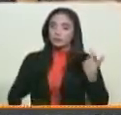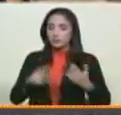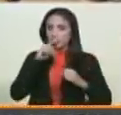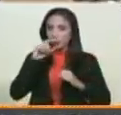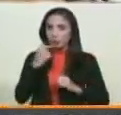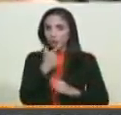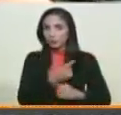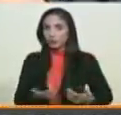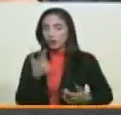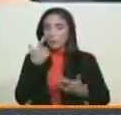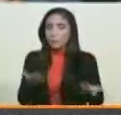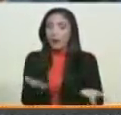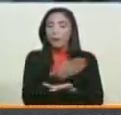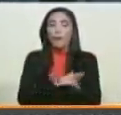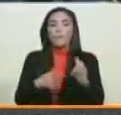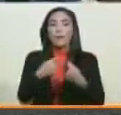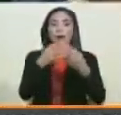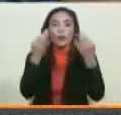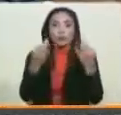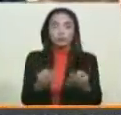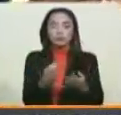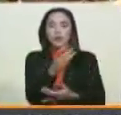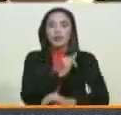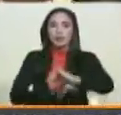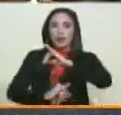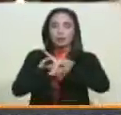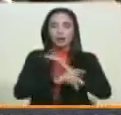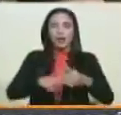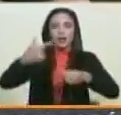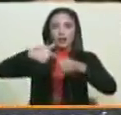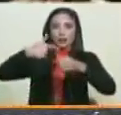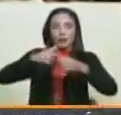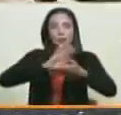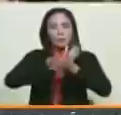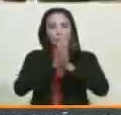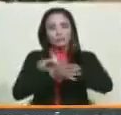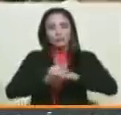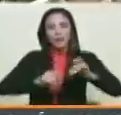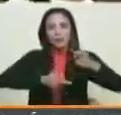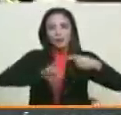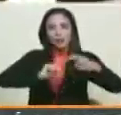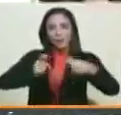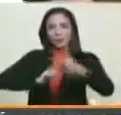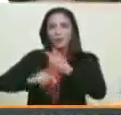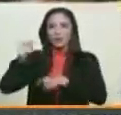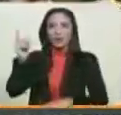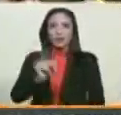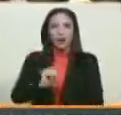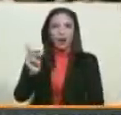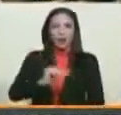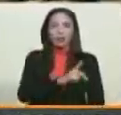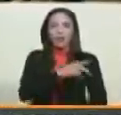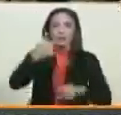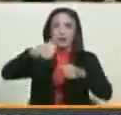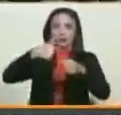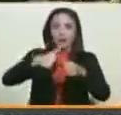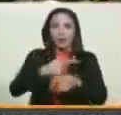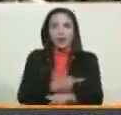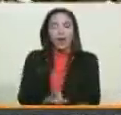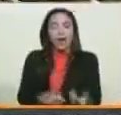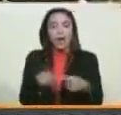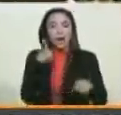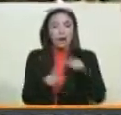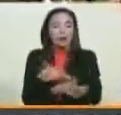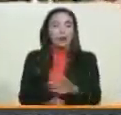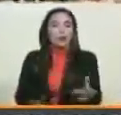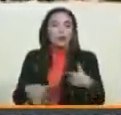Vamos a precio internacional de la gasolina para derrotar a esas mafias protegidas por paramilitares y por bandas